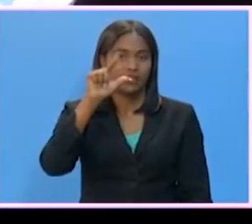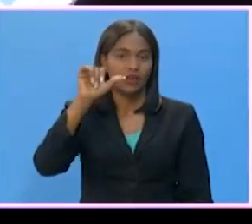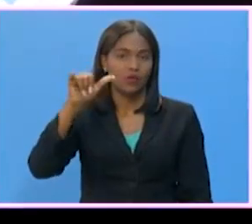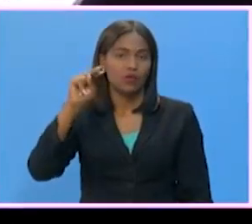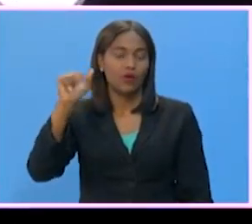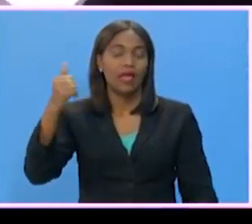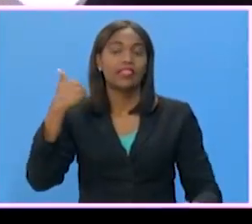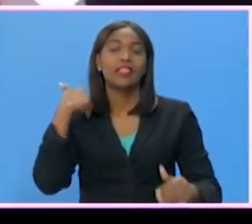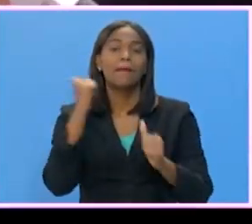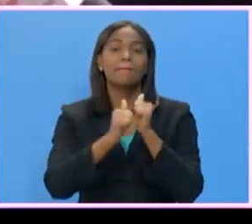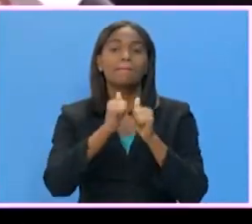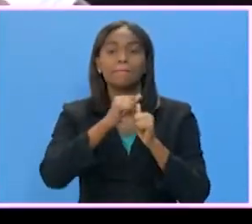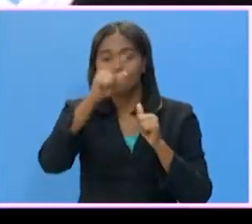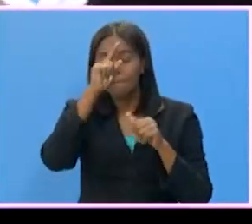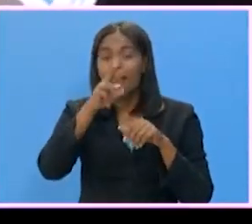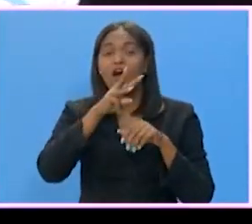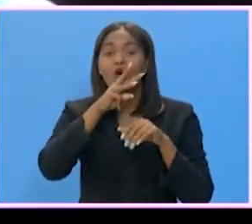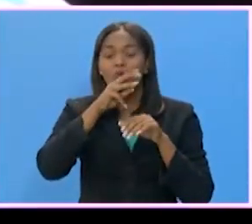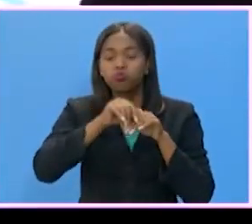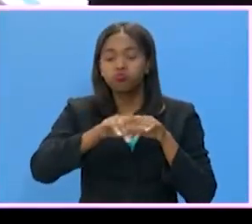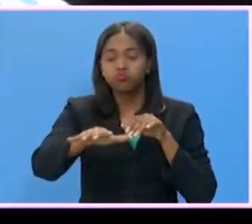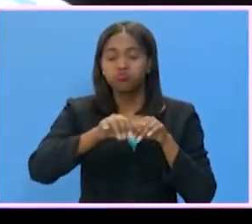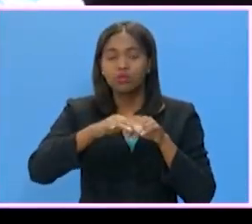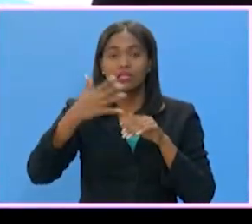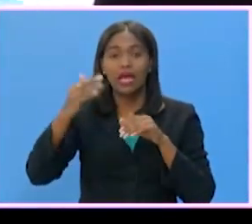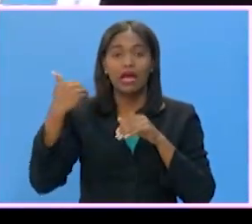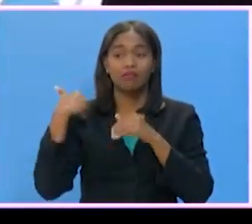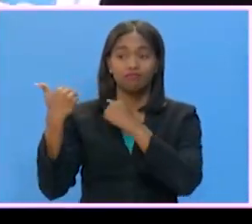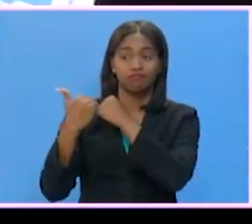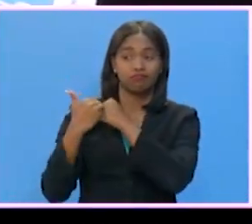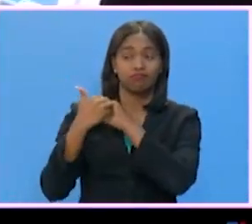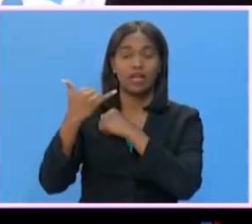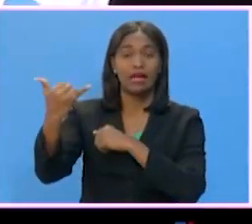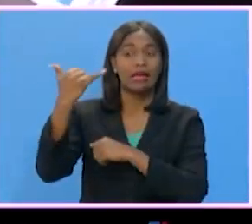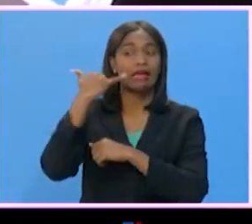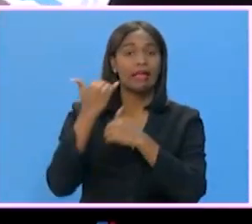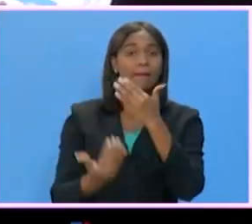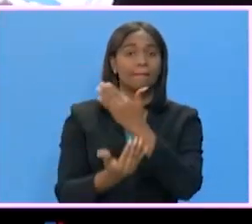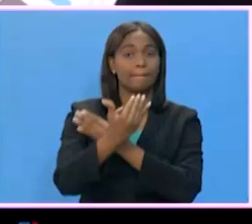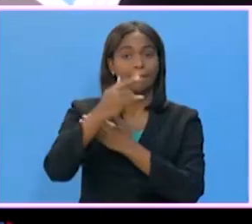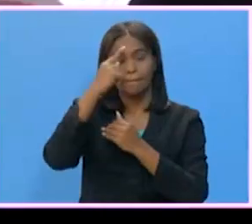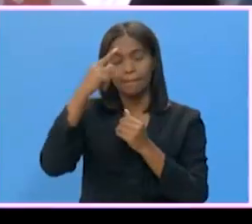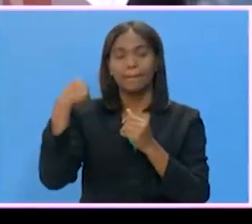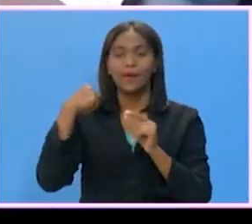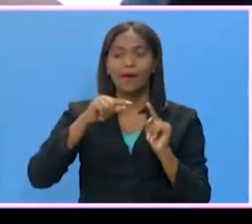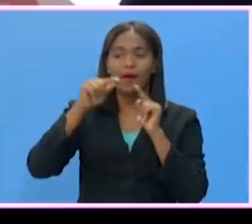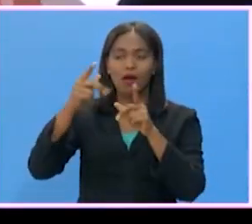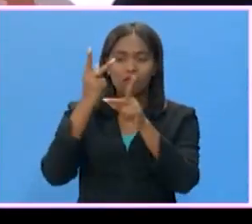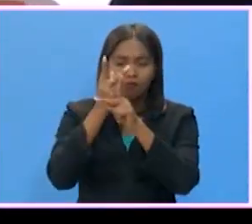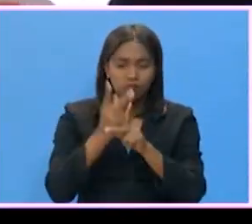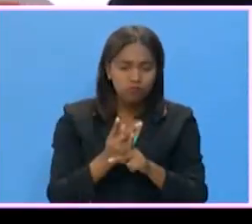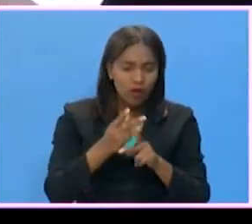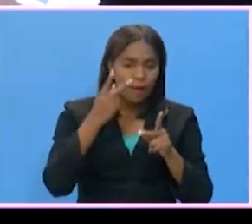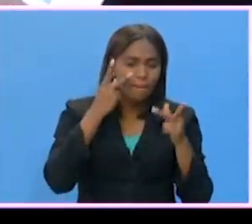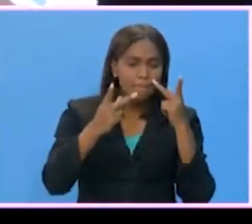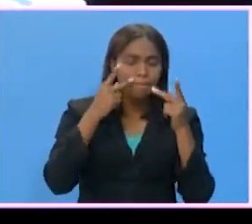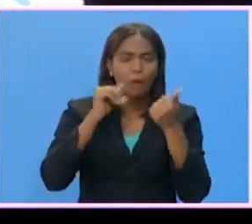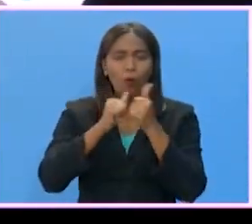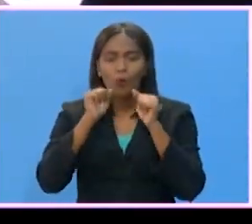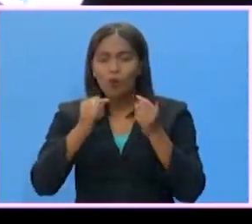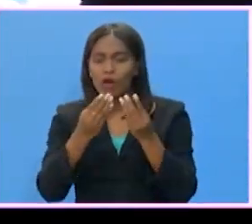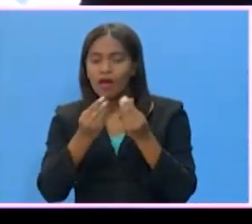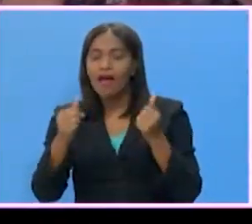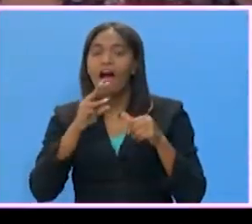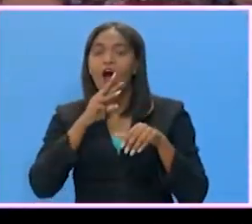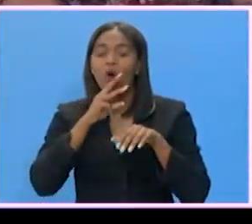problema en el drenaje fluvial, que ya me llamaron esta mañana para ir a hacer el levantamiento de cómo se soluciona el